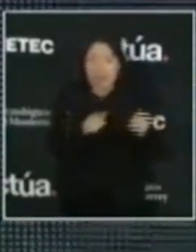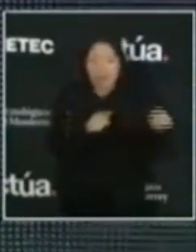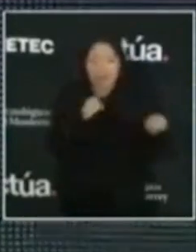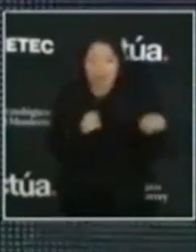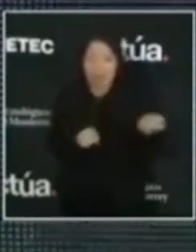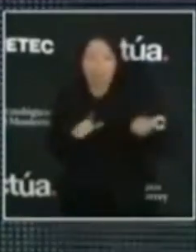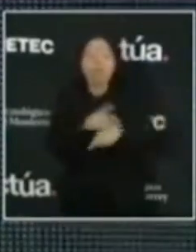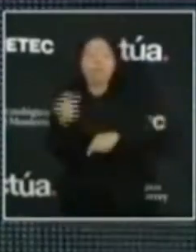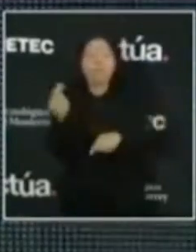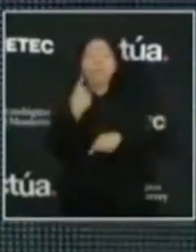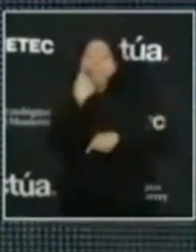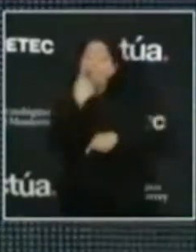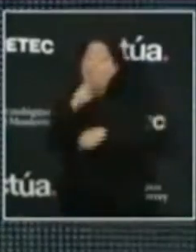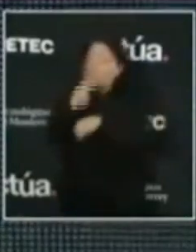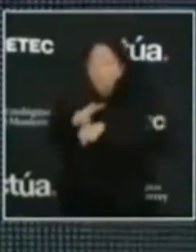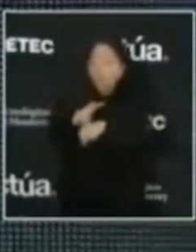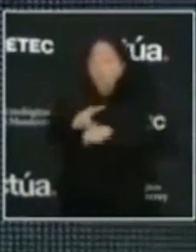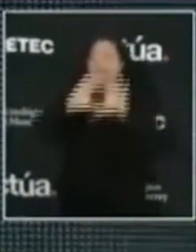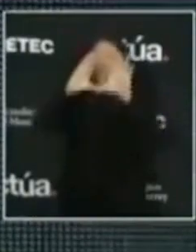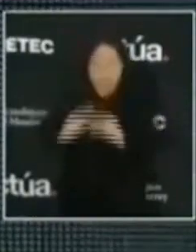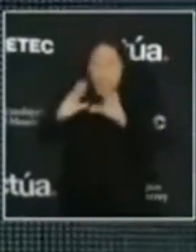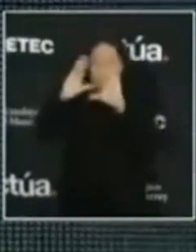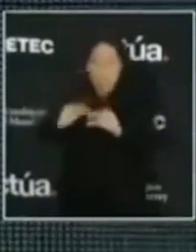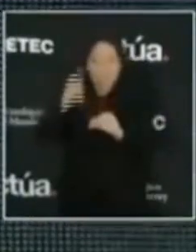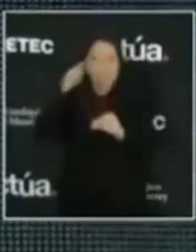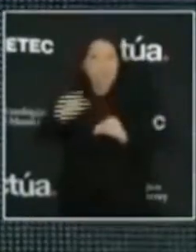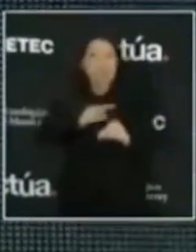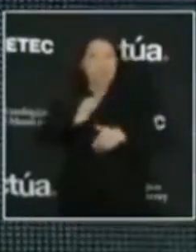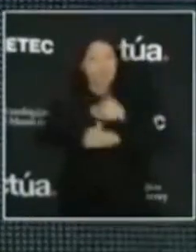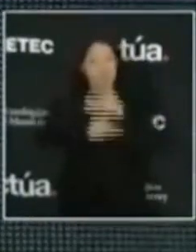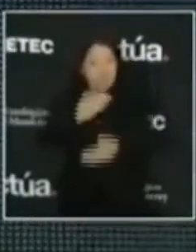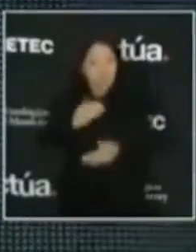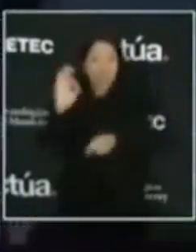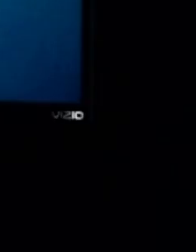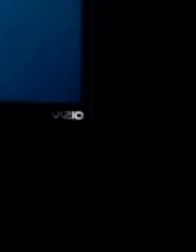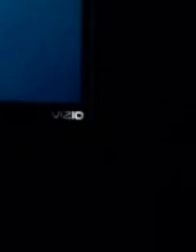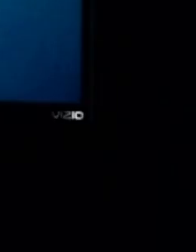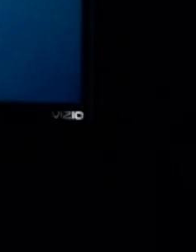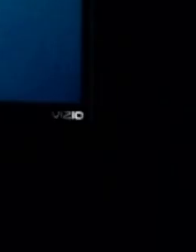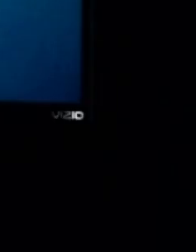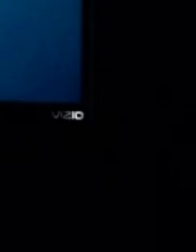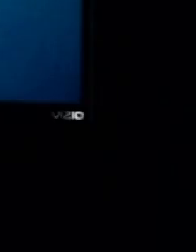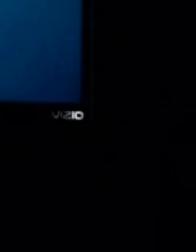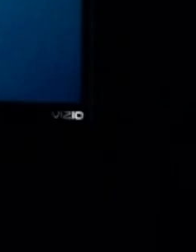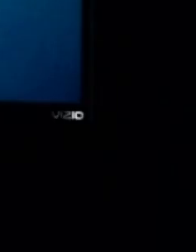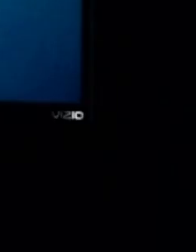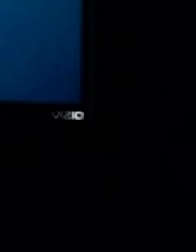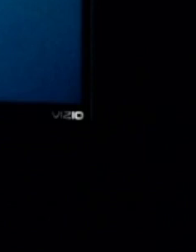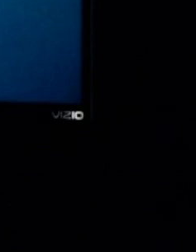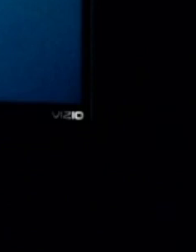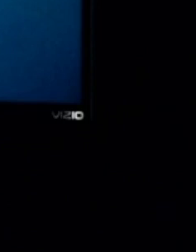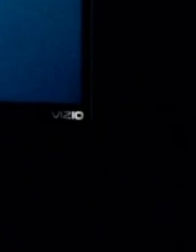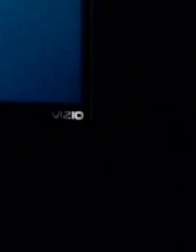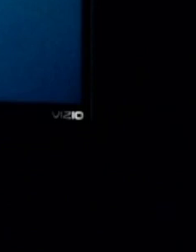sus posibilidades de investigación y generar un nuevo modelo de pacificación para el país. Bien, ahí tienes lo